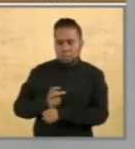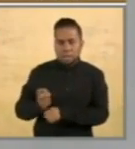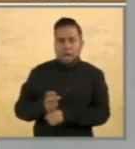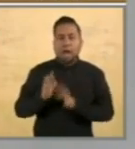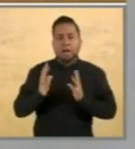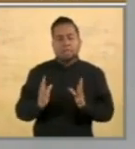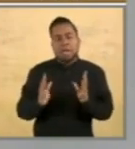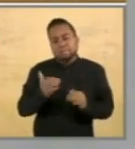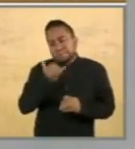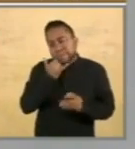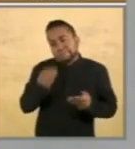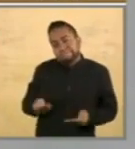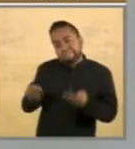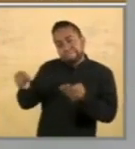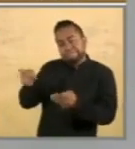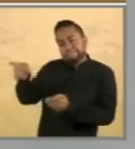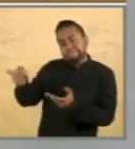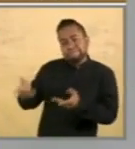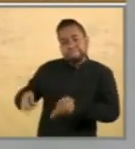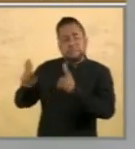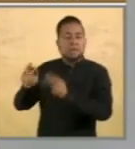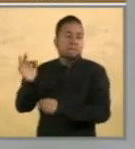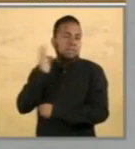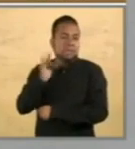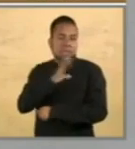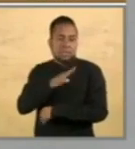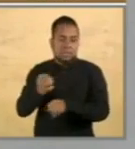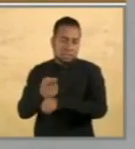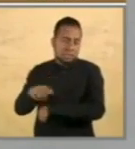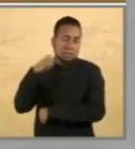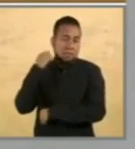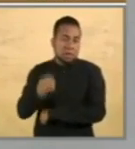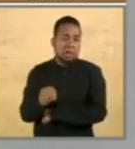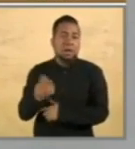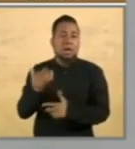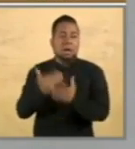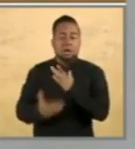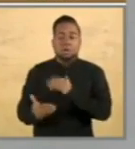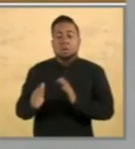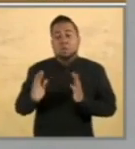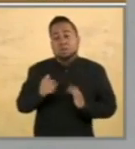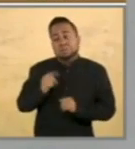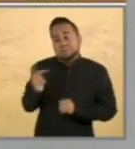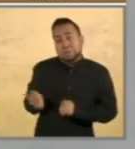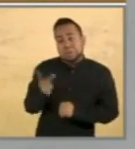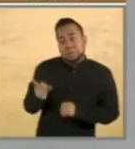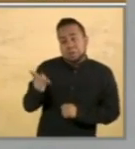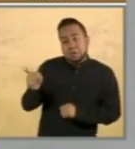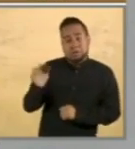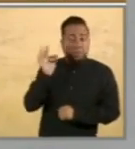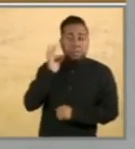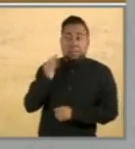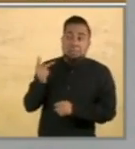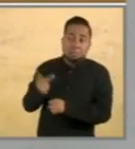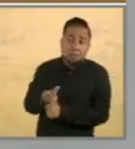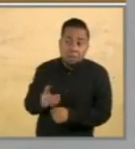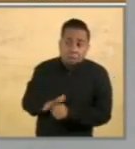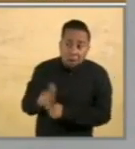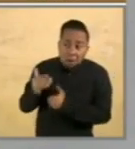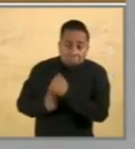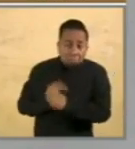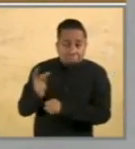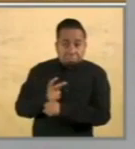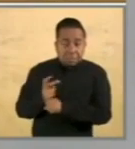eso ya está en territorio y en manos de la fiscalía general del estado y habría que preguntar al Señor fiscal pues Cuáles son los